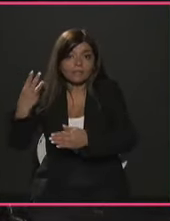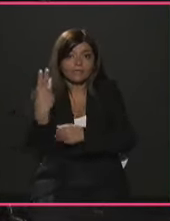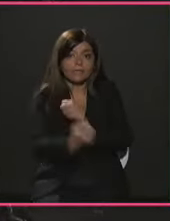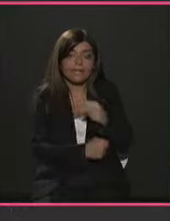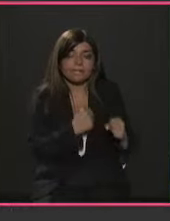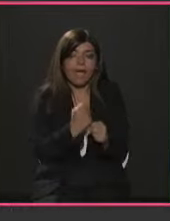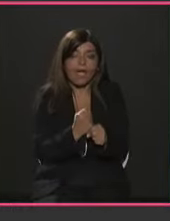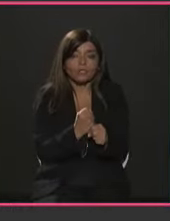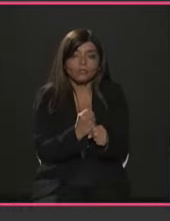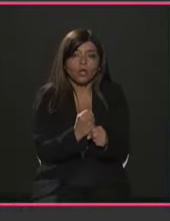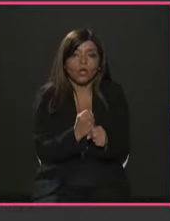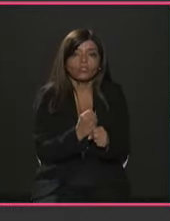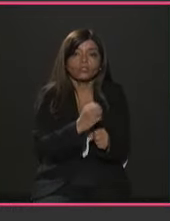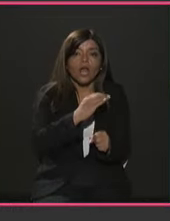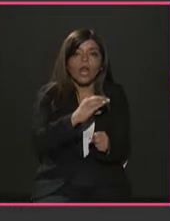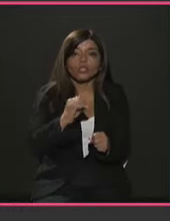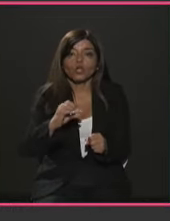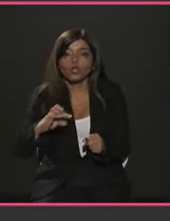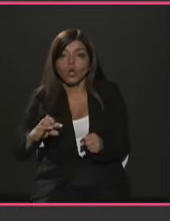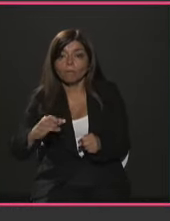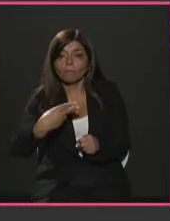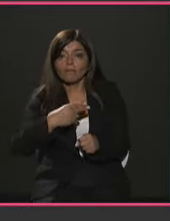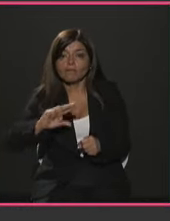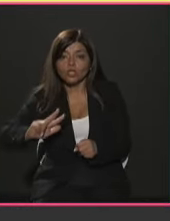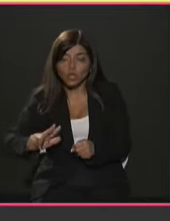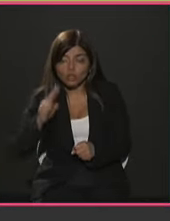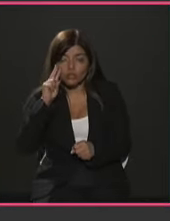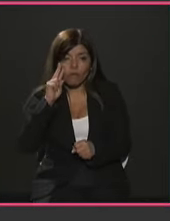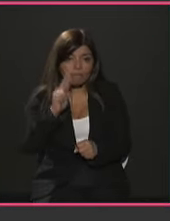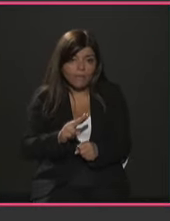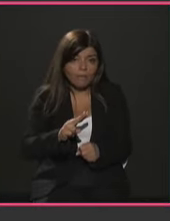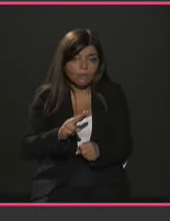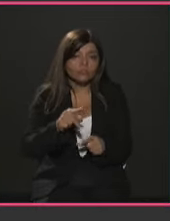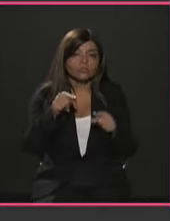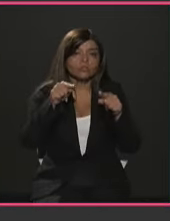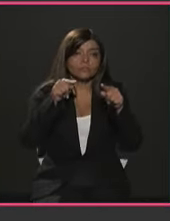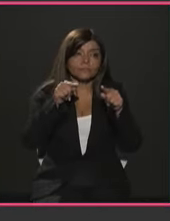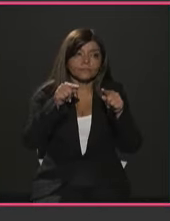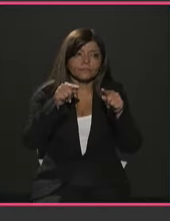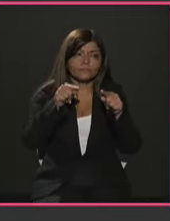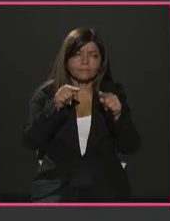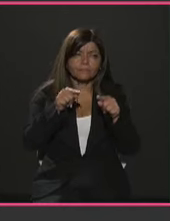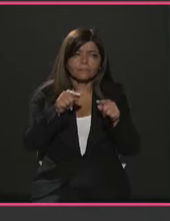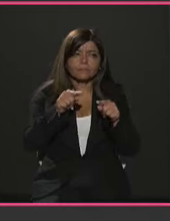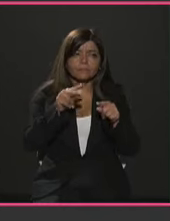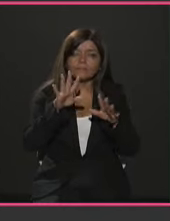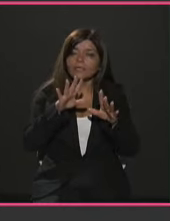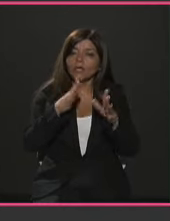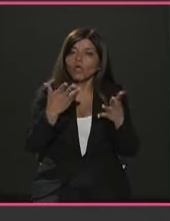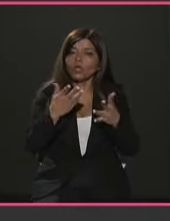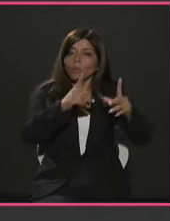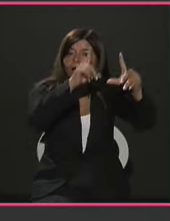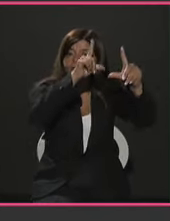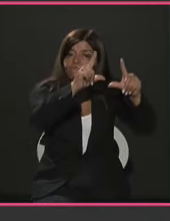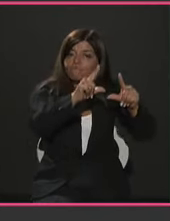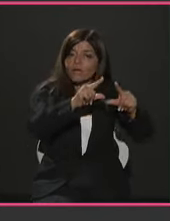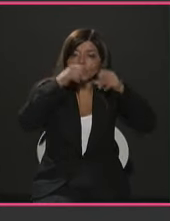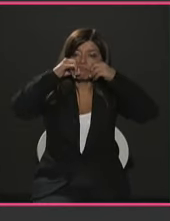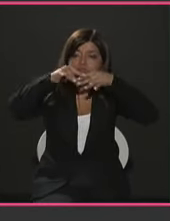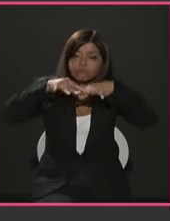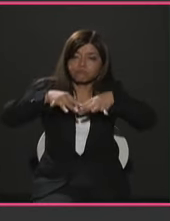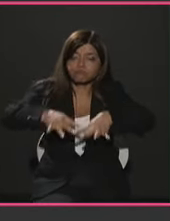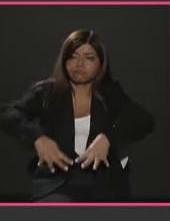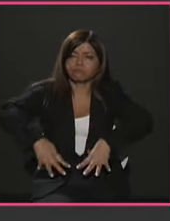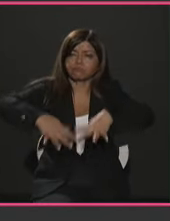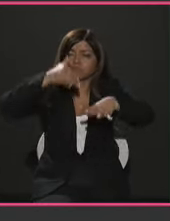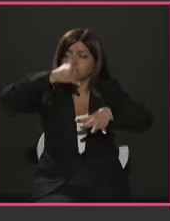la 28 en Glasgow tuvimos el intento de bajar las emisiones y